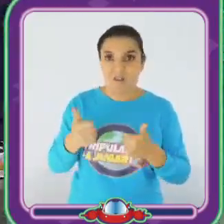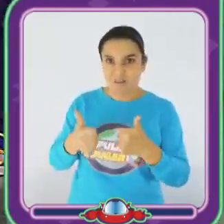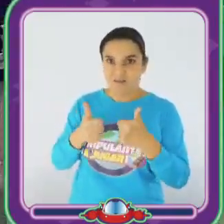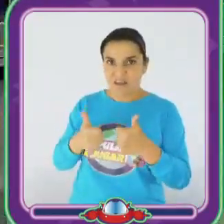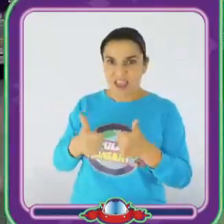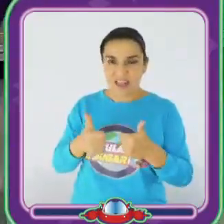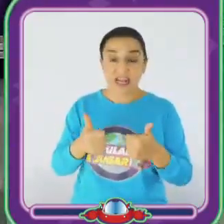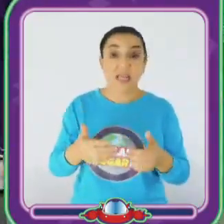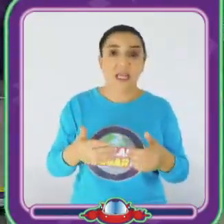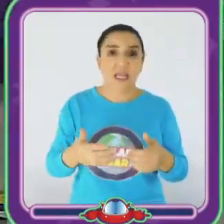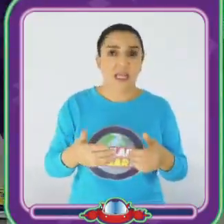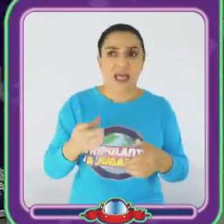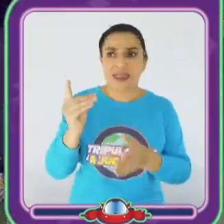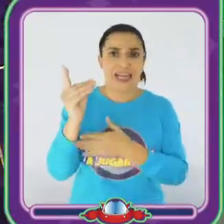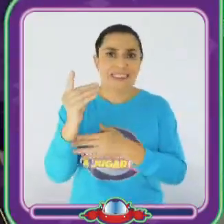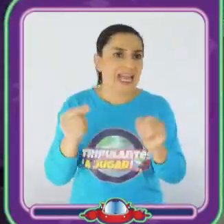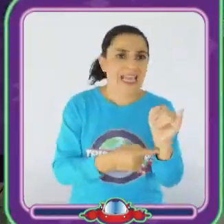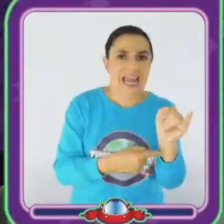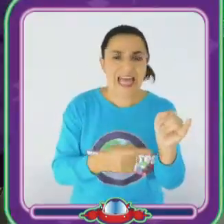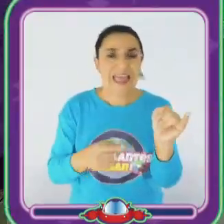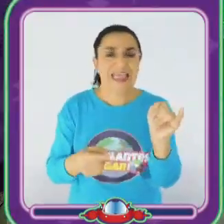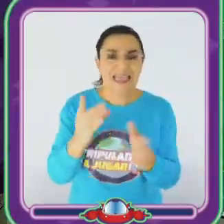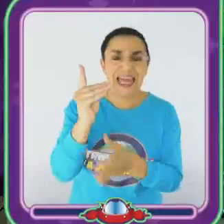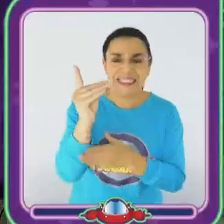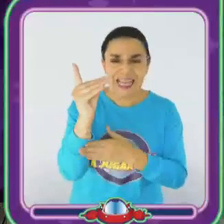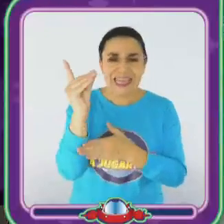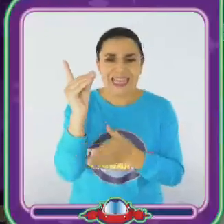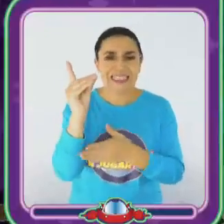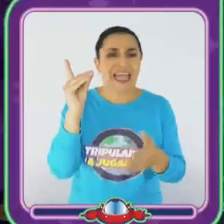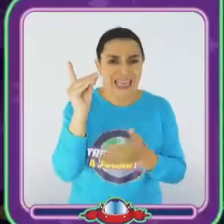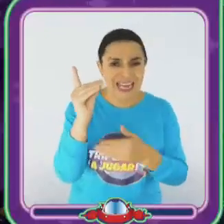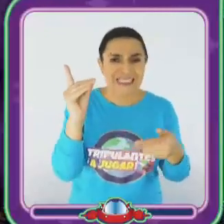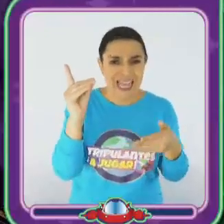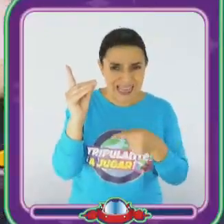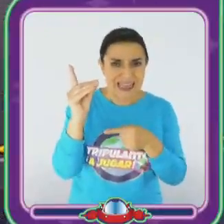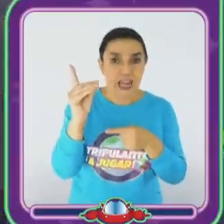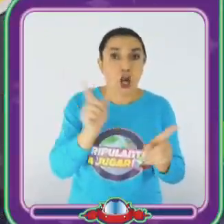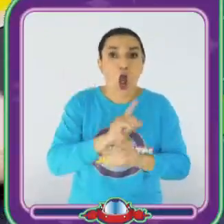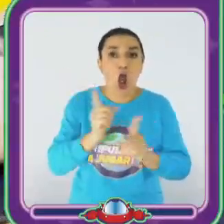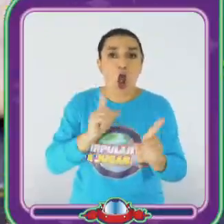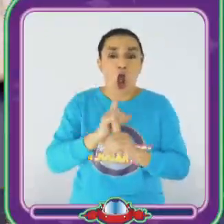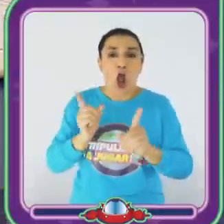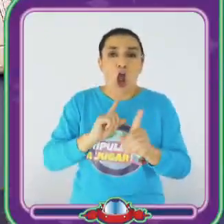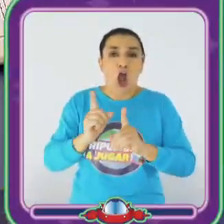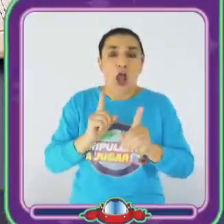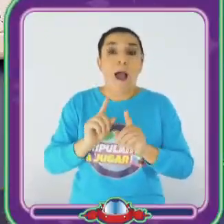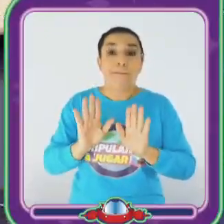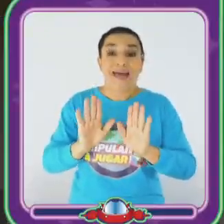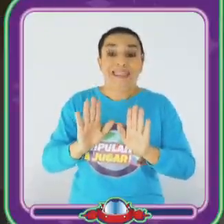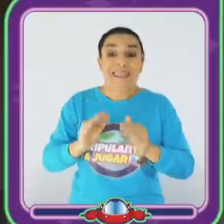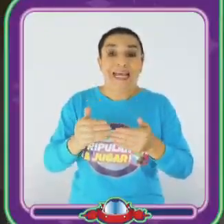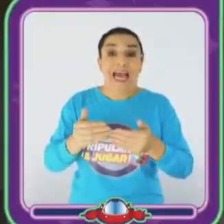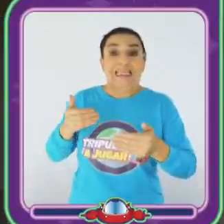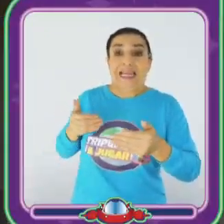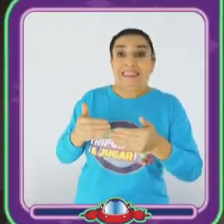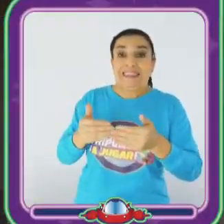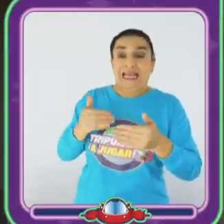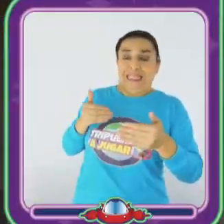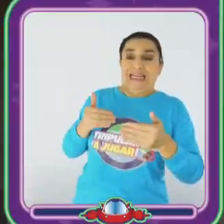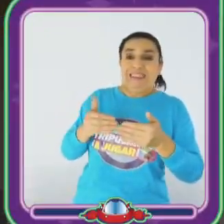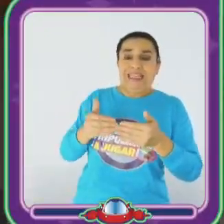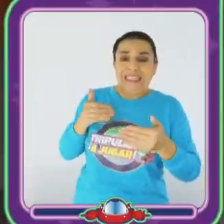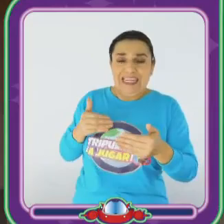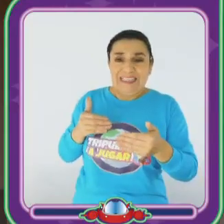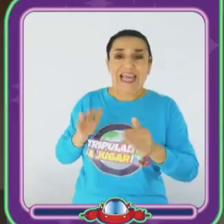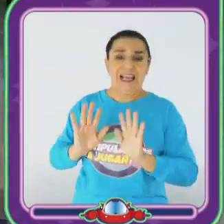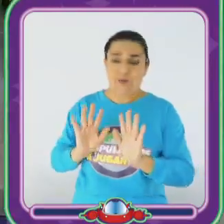Adelante, adelante, sigue, adelante, sigue, sigue, adelante, sigue, sigue, sigue, sigue, sigue, sigue, sigue, sigue, sigue, sigue, sigue, sigue, sigue, sigue, sigue, sigue, sigue, sigue, sigue, sigue, sigue, sigue, sigue, sigue, sigue,